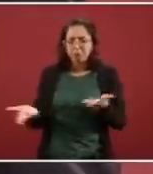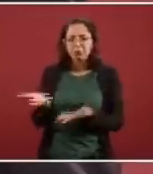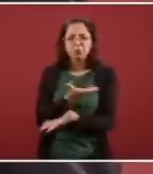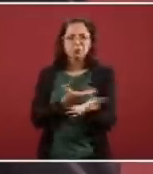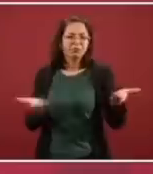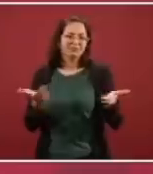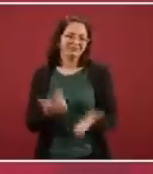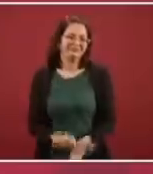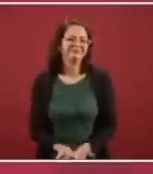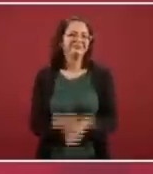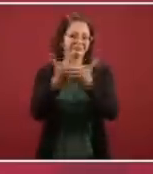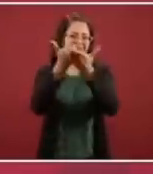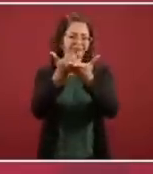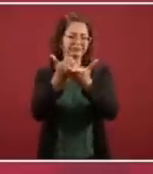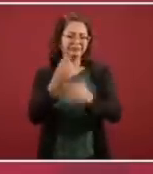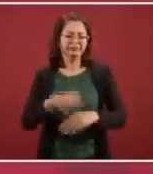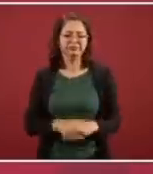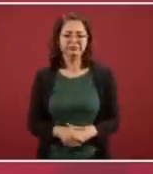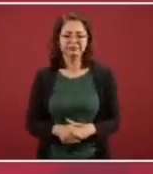ayudar.